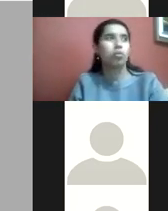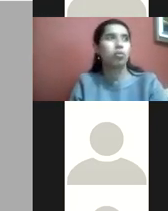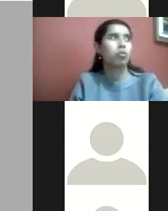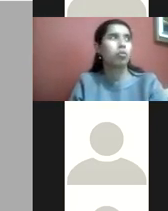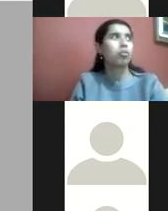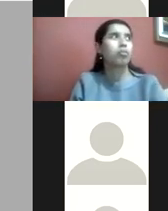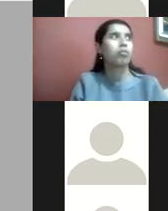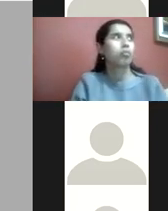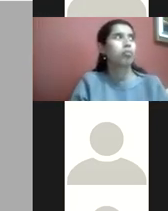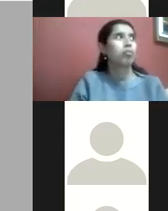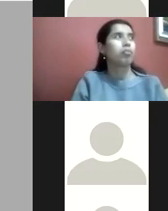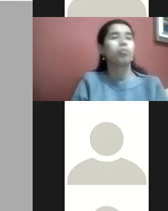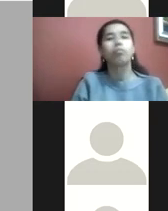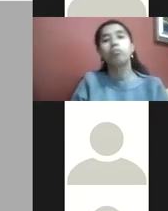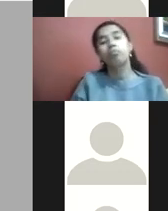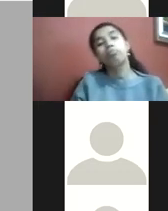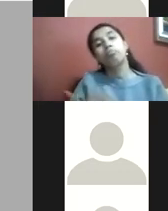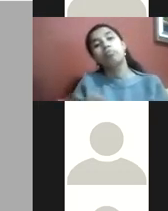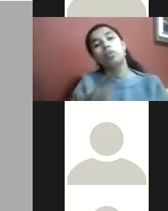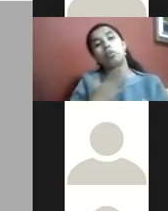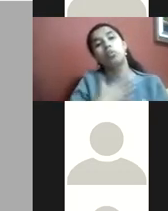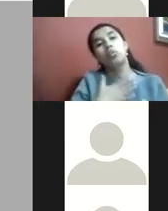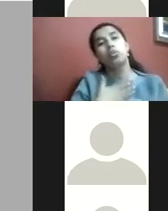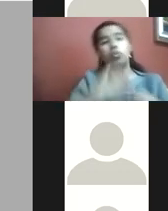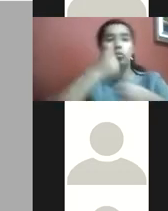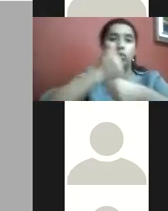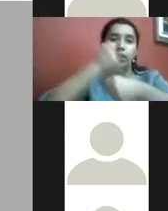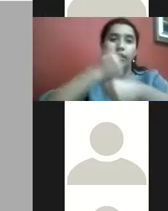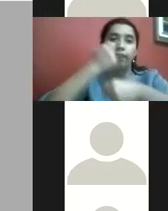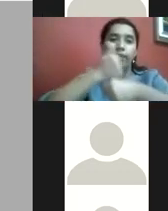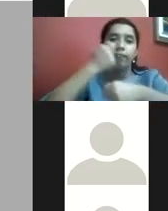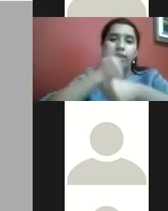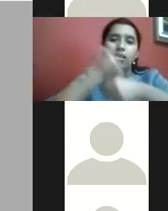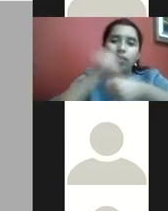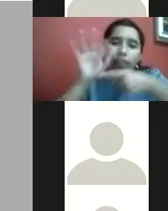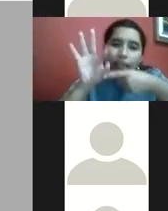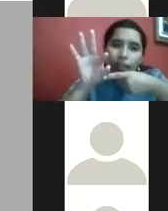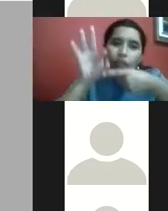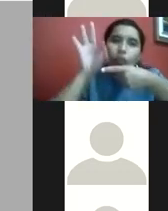Entonces, prácticamente nuestra labor consiste en encontrar esta cantidad.